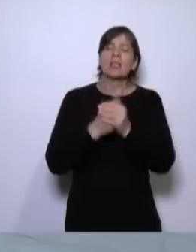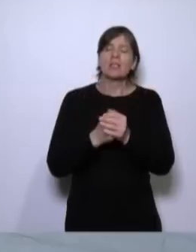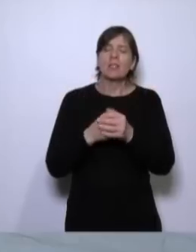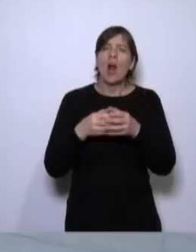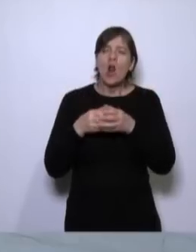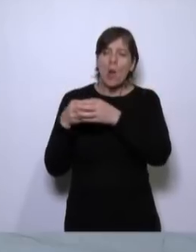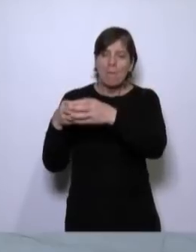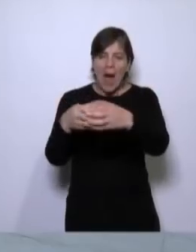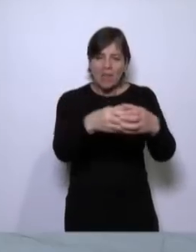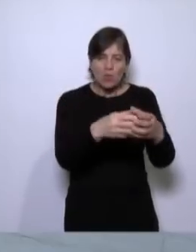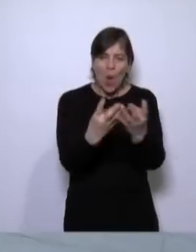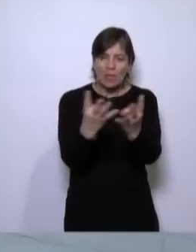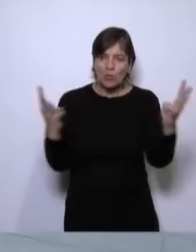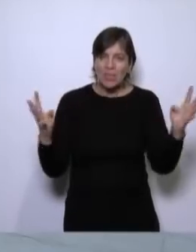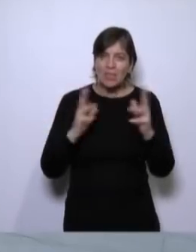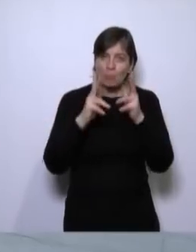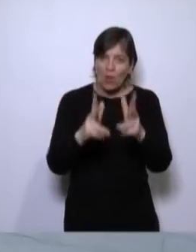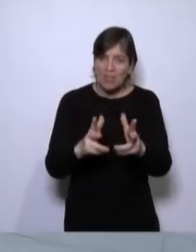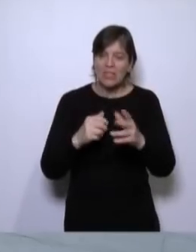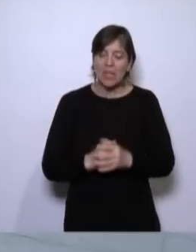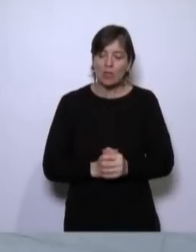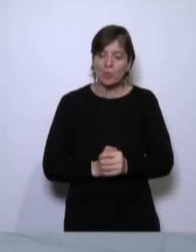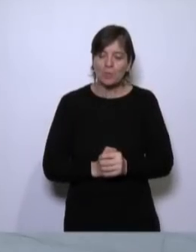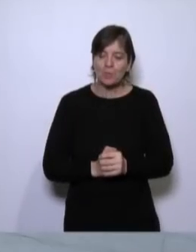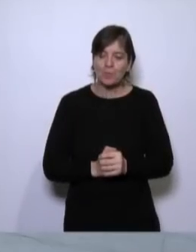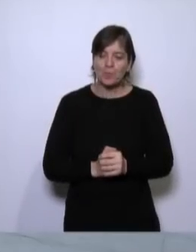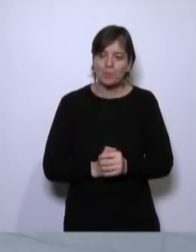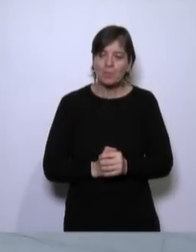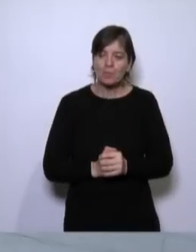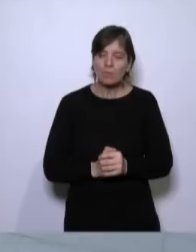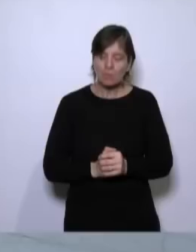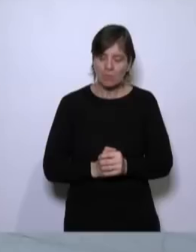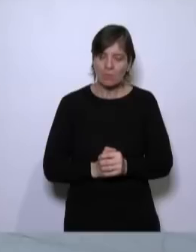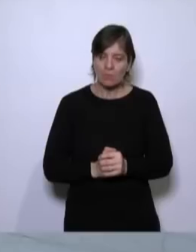nuevo, lo pasó a sus discípulos, diciendo: